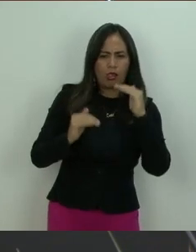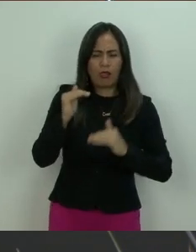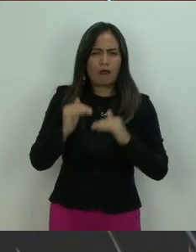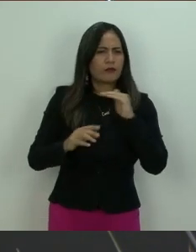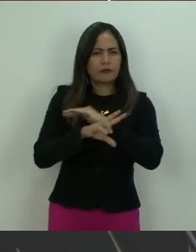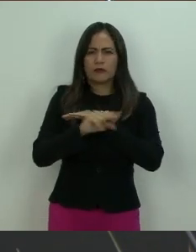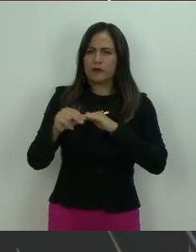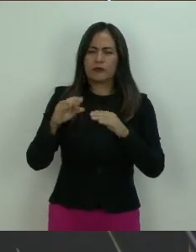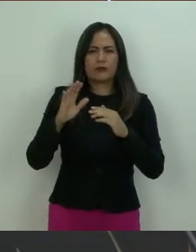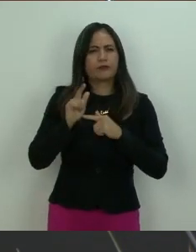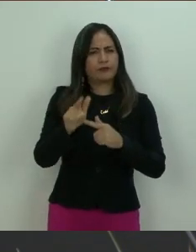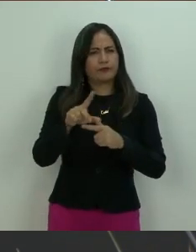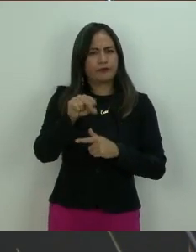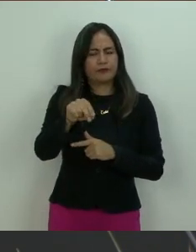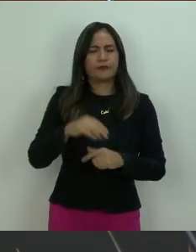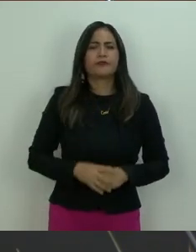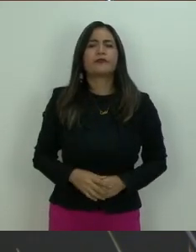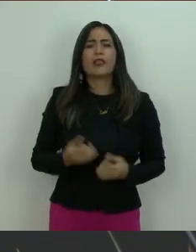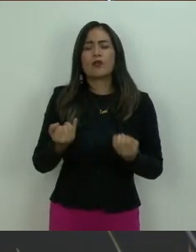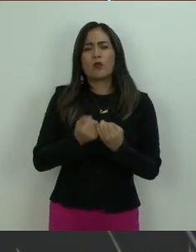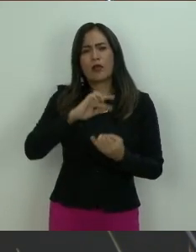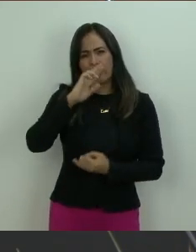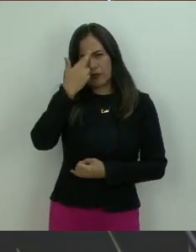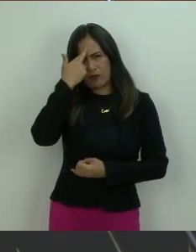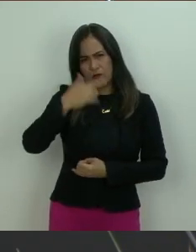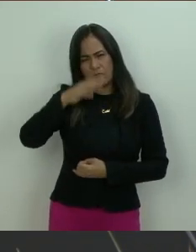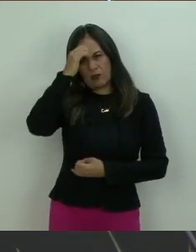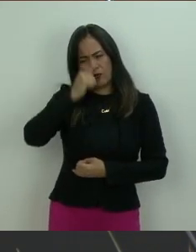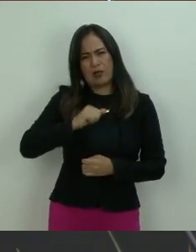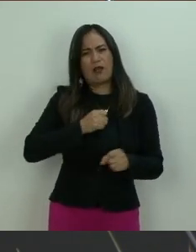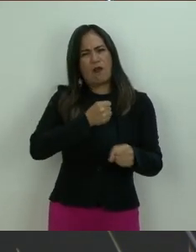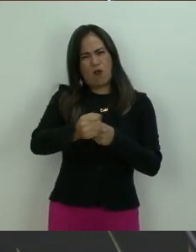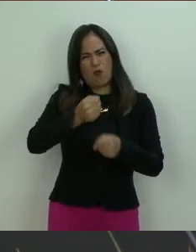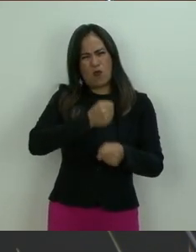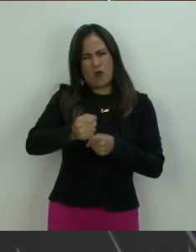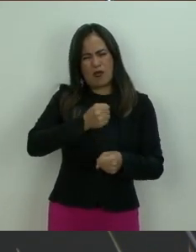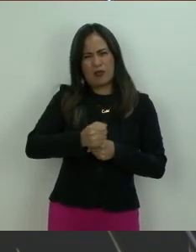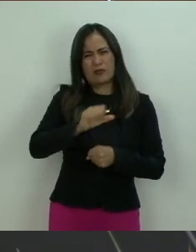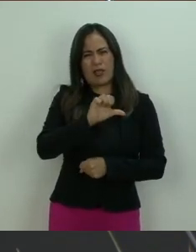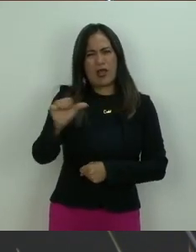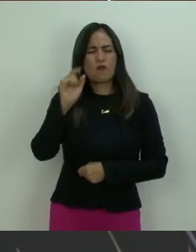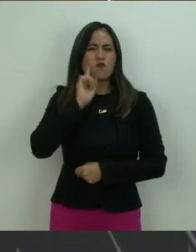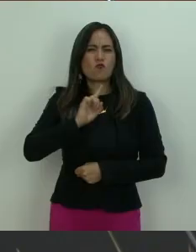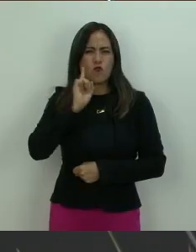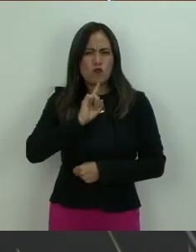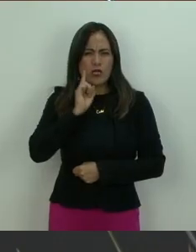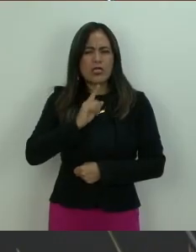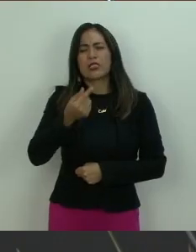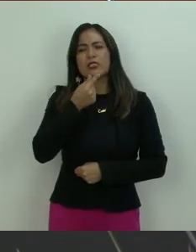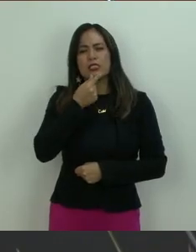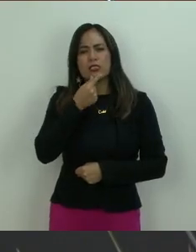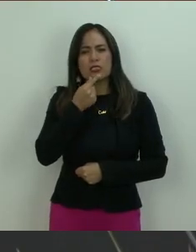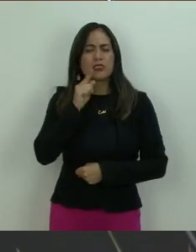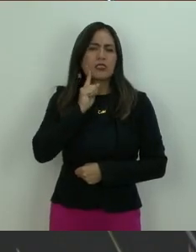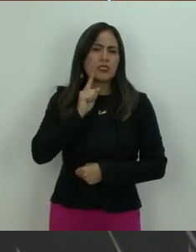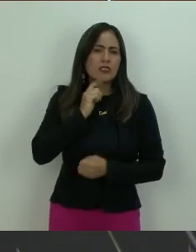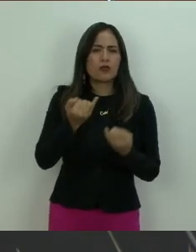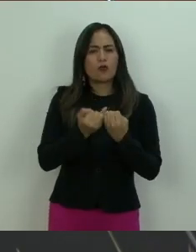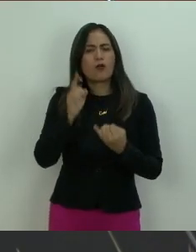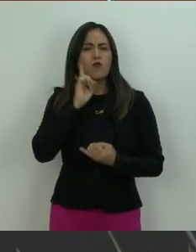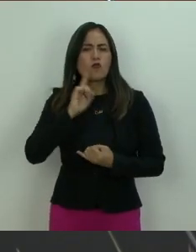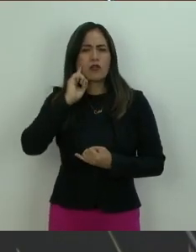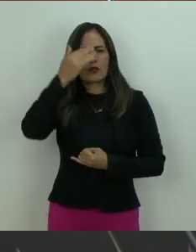sociales. No podemos dejar de recordar que la violencia de género contra las mujeres y niñas indígenas socava el tejido